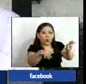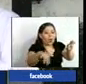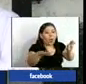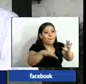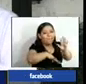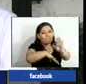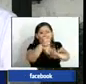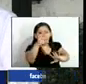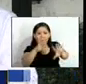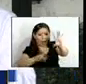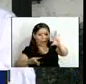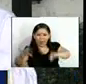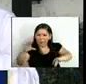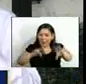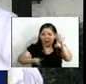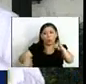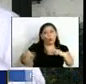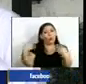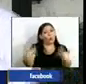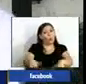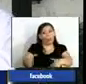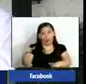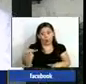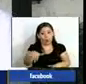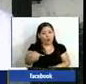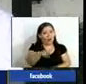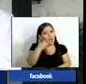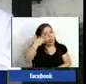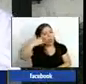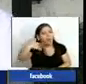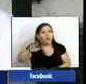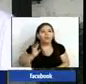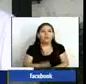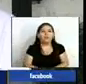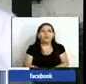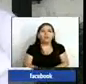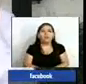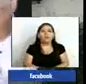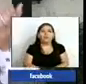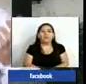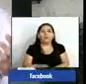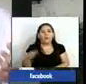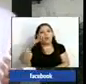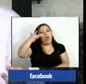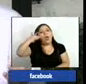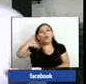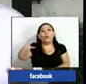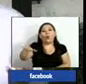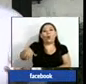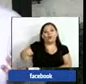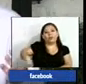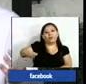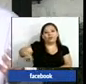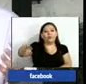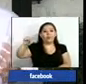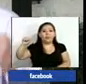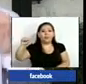mayor circulación del virus, los lugares más calientes. Por ejemplo, en los Santos 1 de